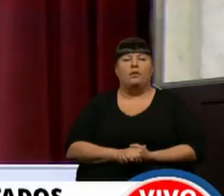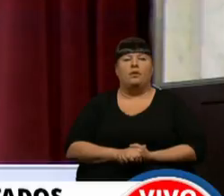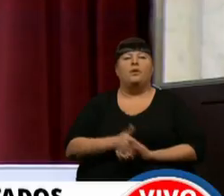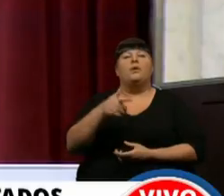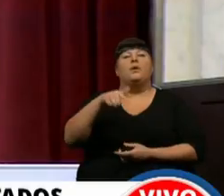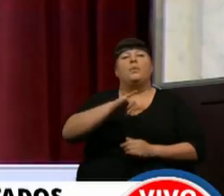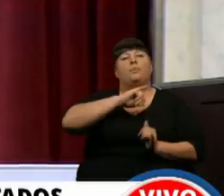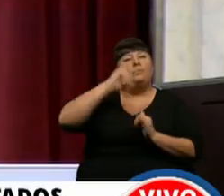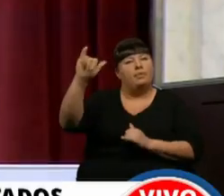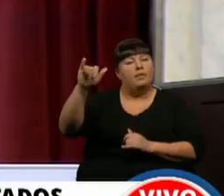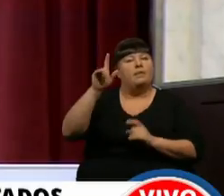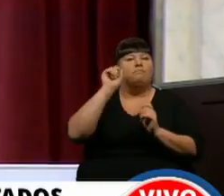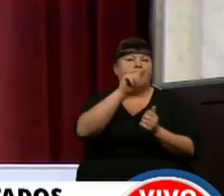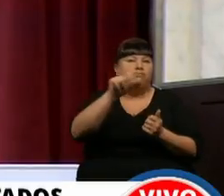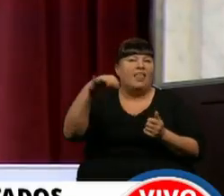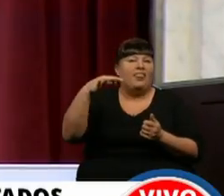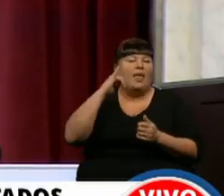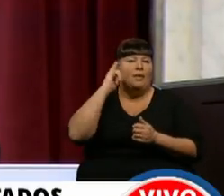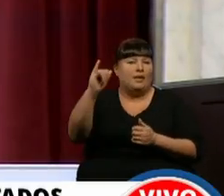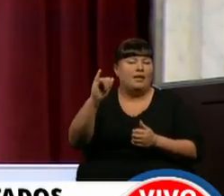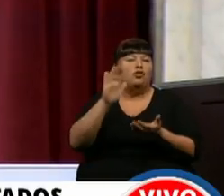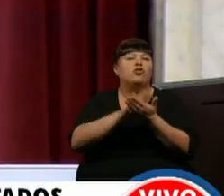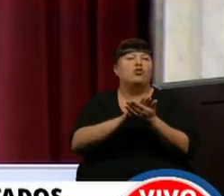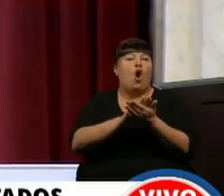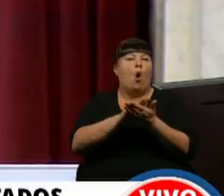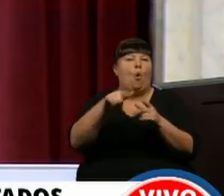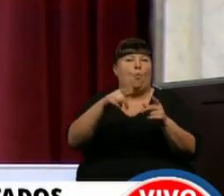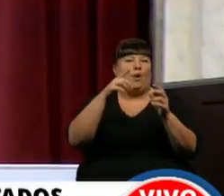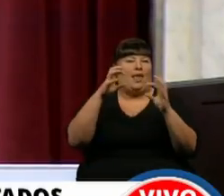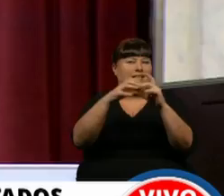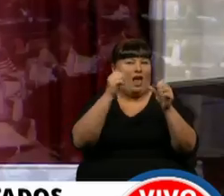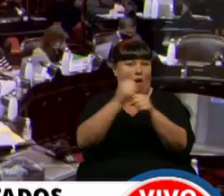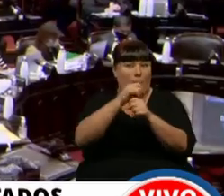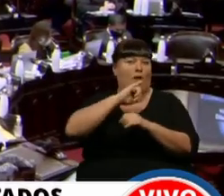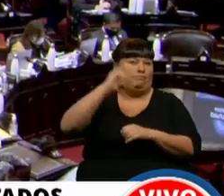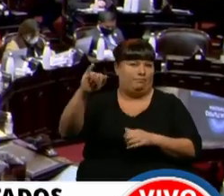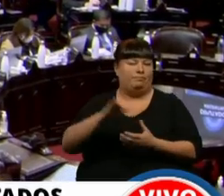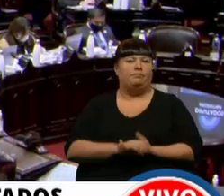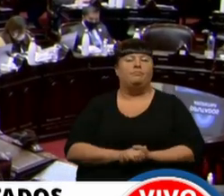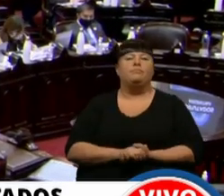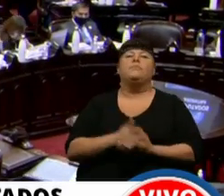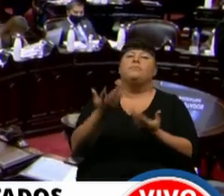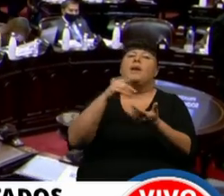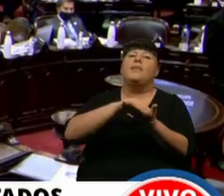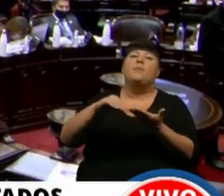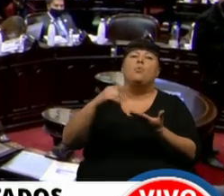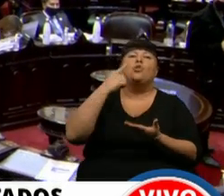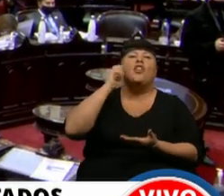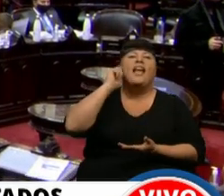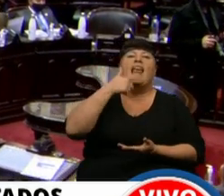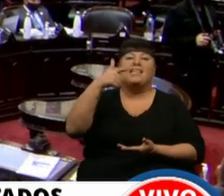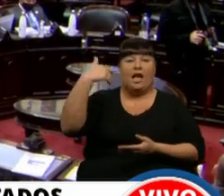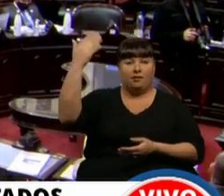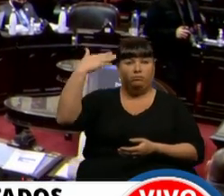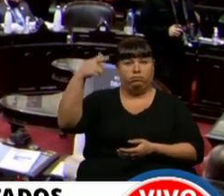se harán las comunicaciones correspondientes de las presentes actuaciones si diputado iglesias en el